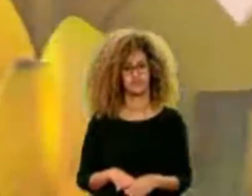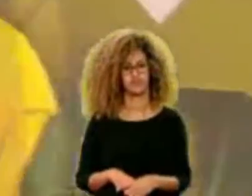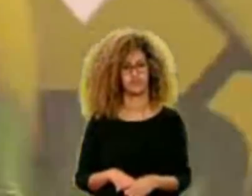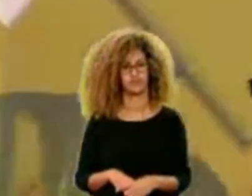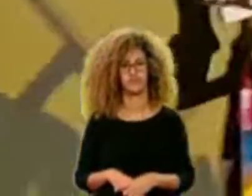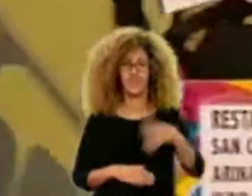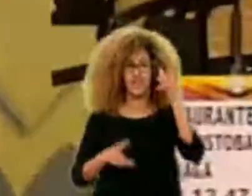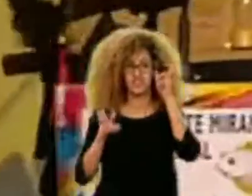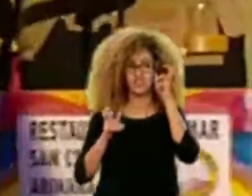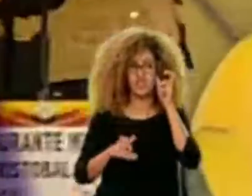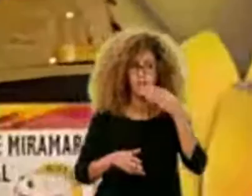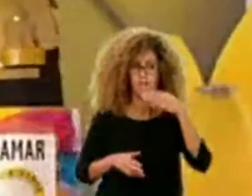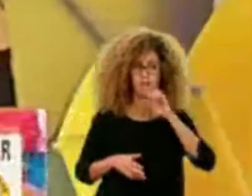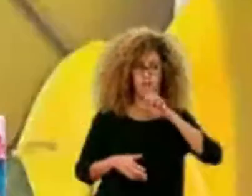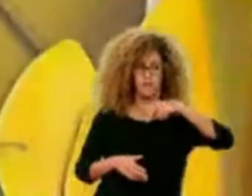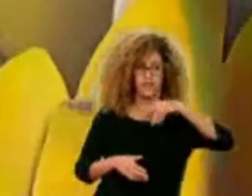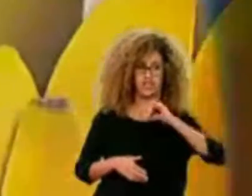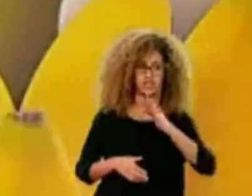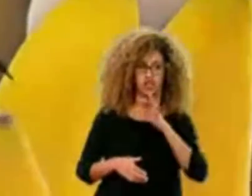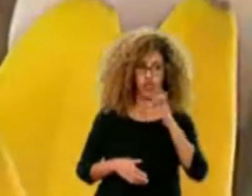No se te oye, Pinito.